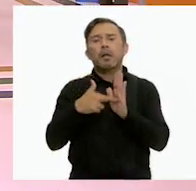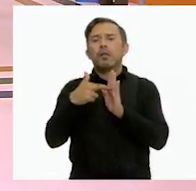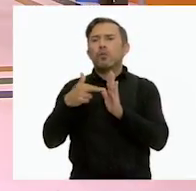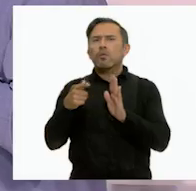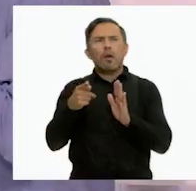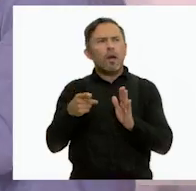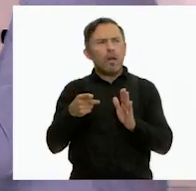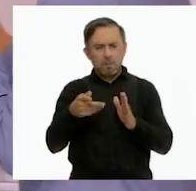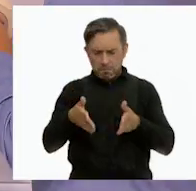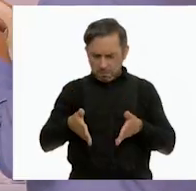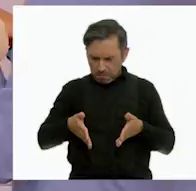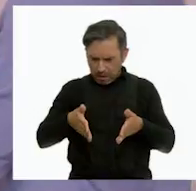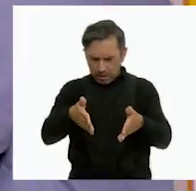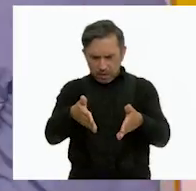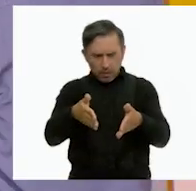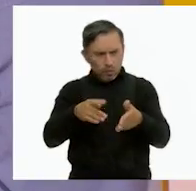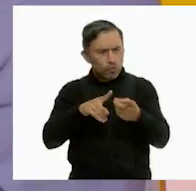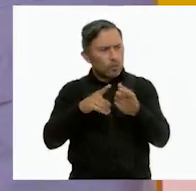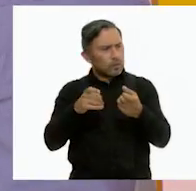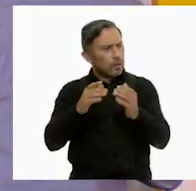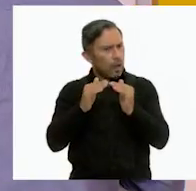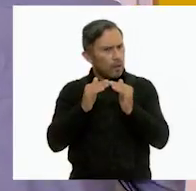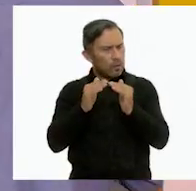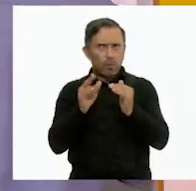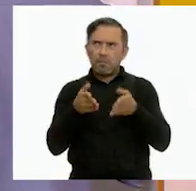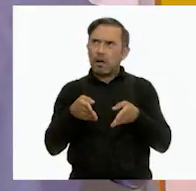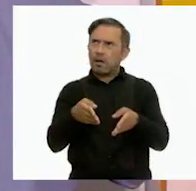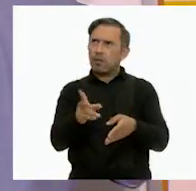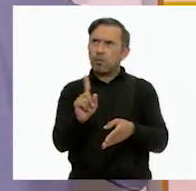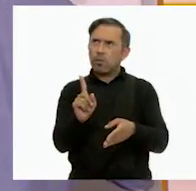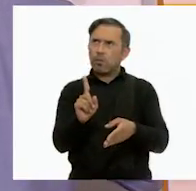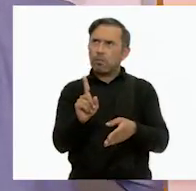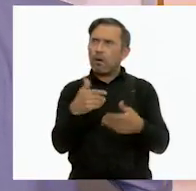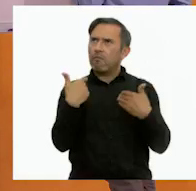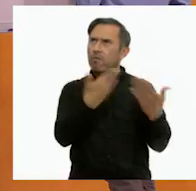banquetas? Pues en la calle, ¿no? Sí, en la calle. Va.